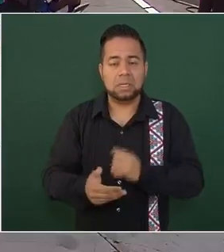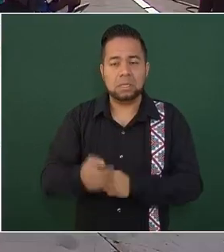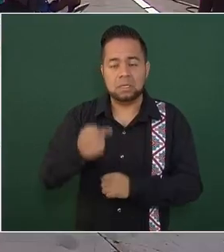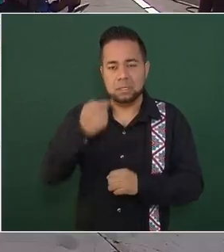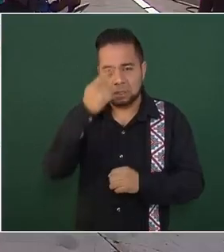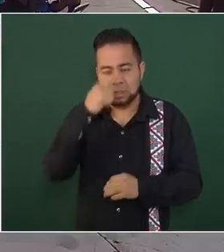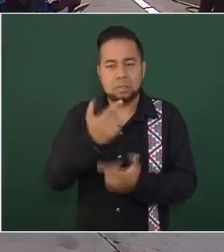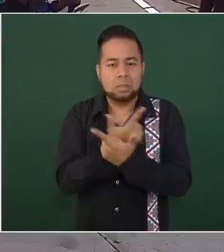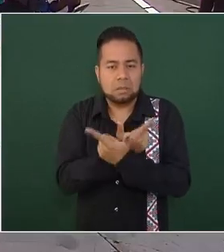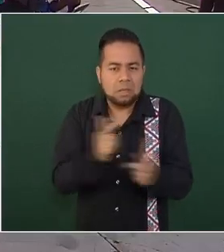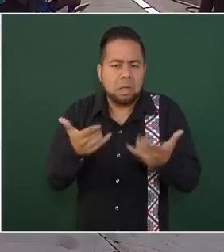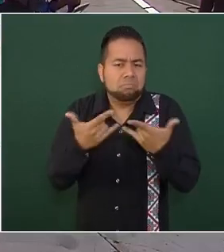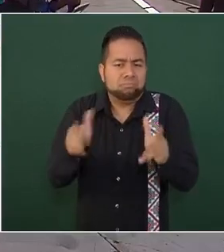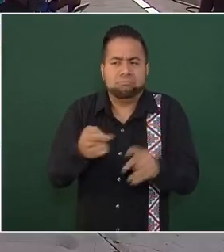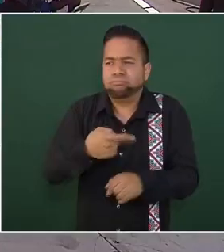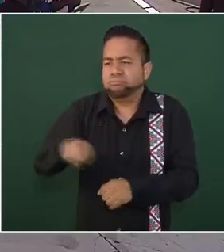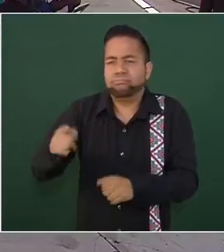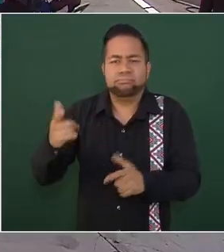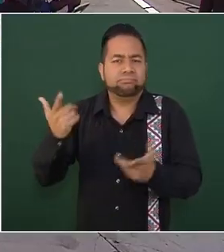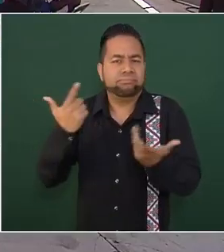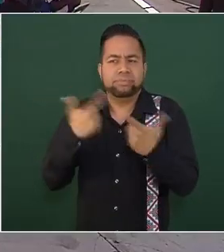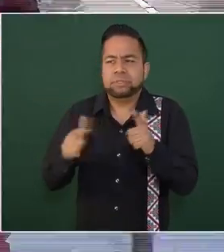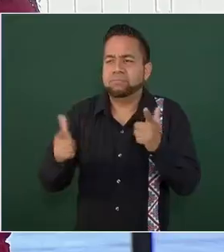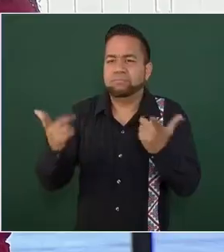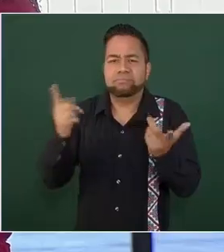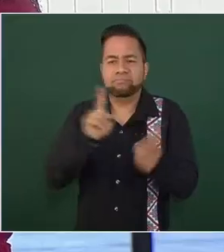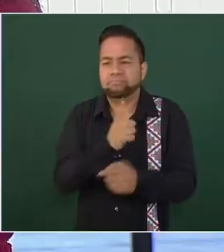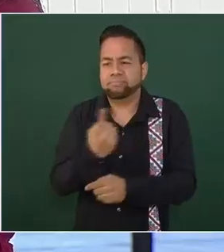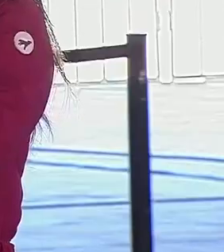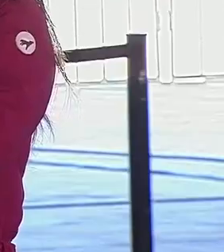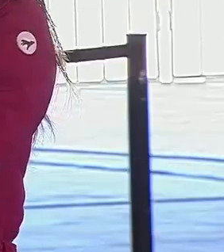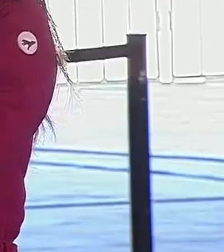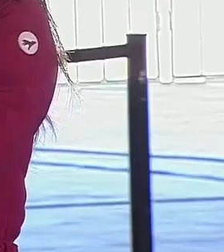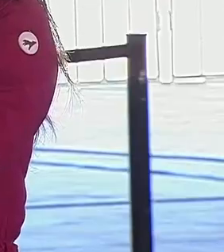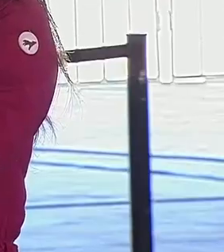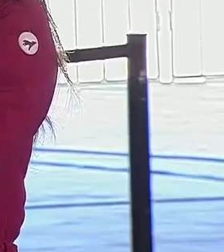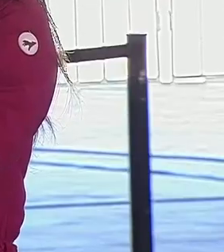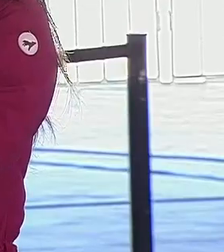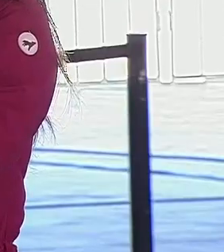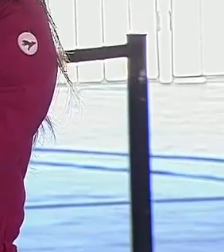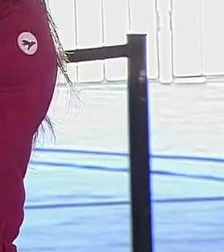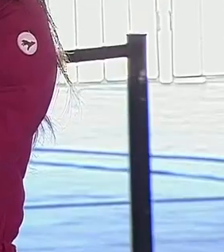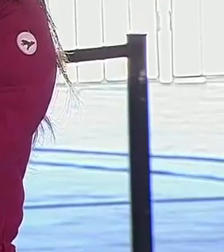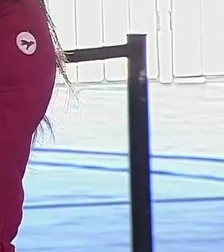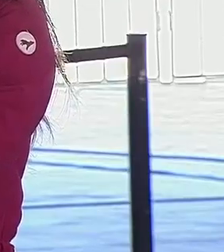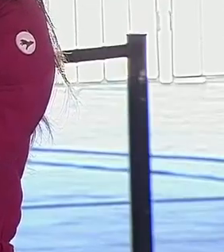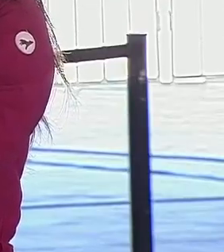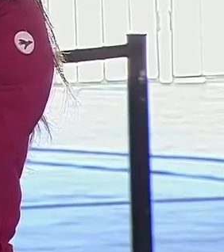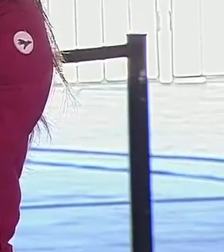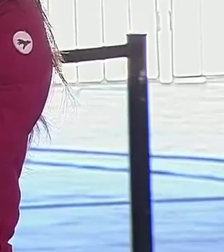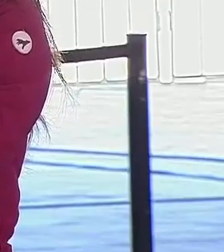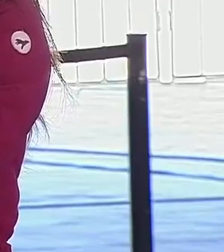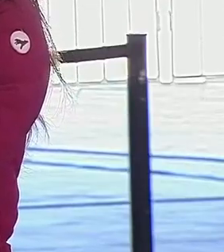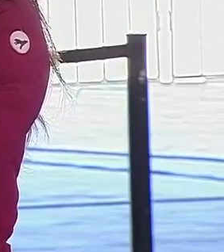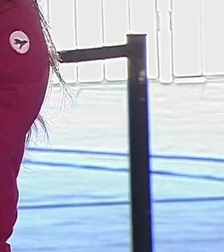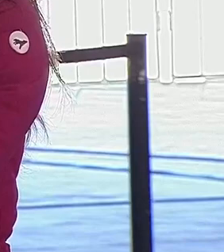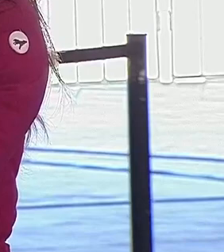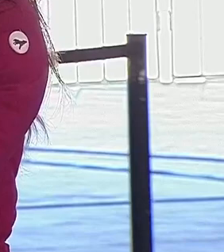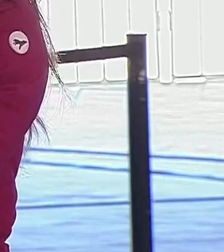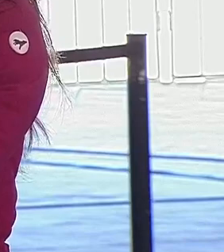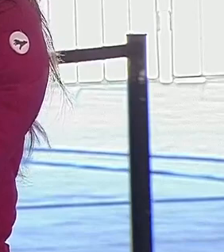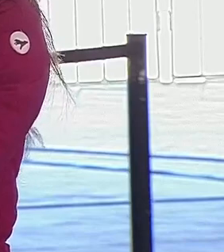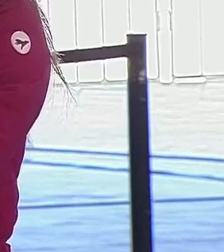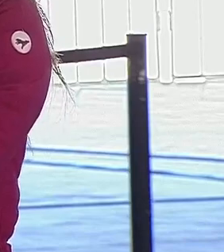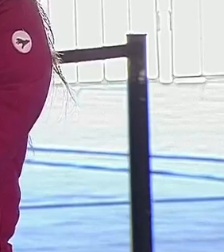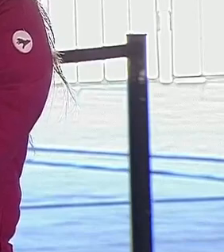gozando de su libertad lo que representa una burla para las